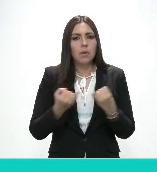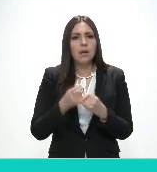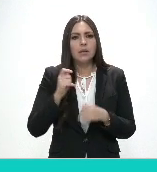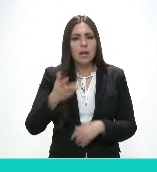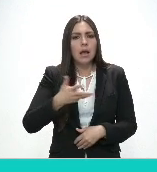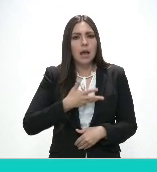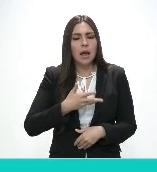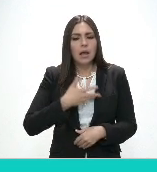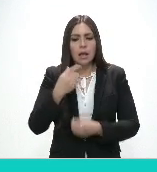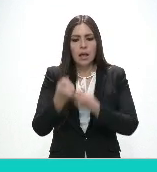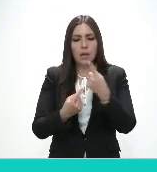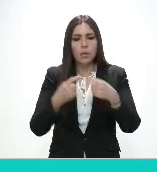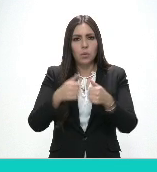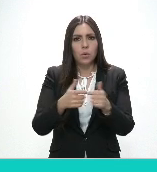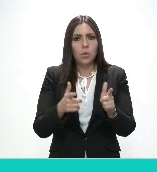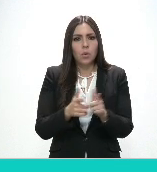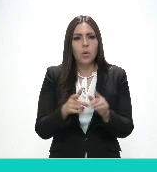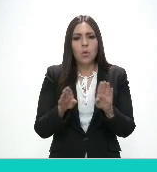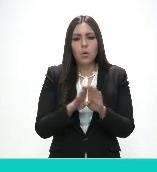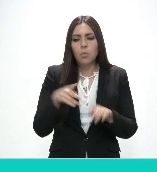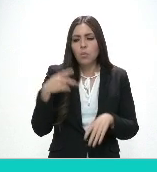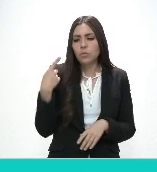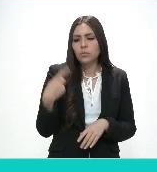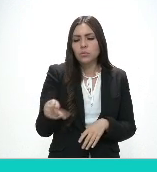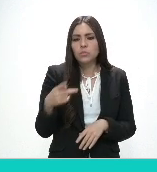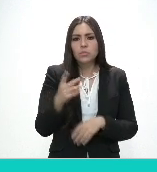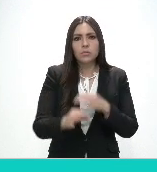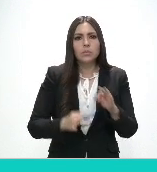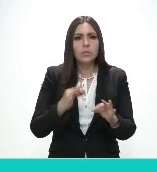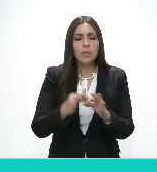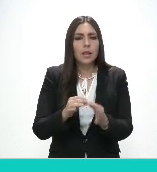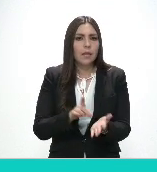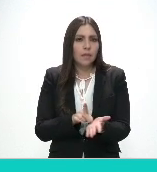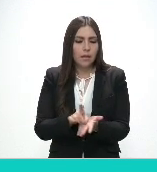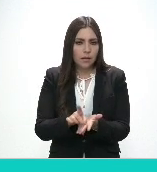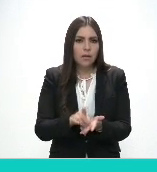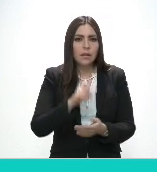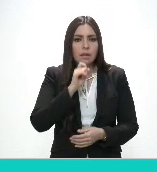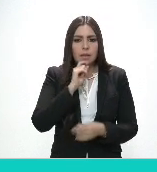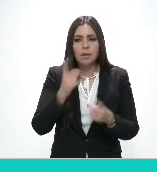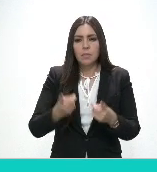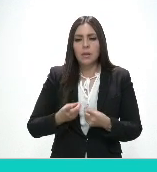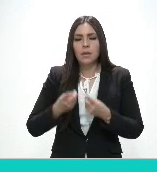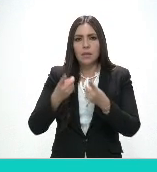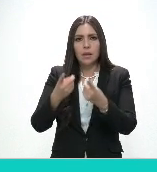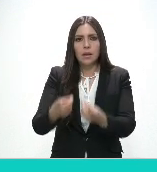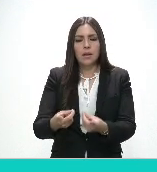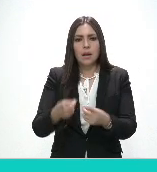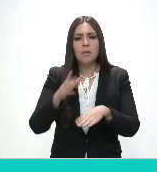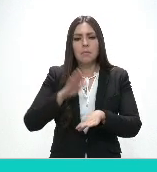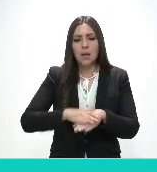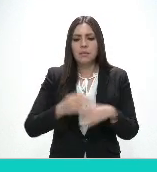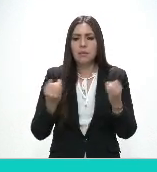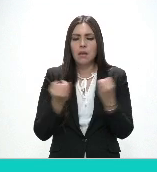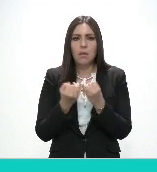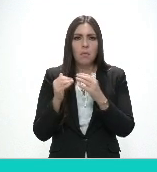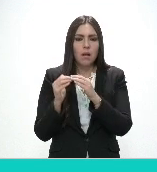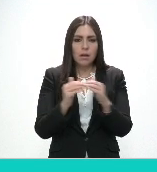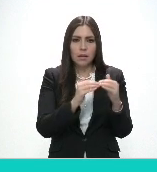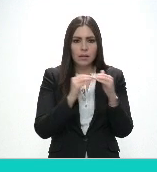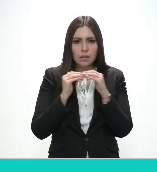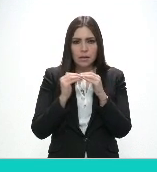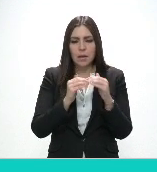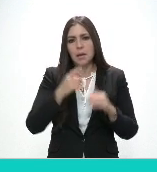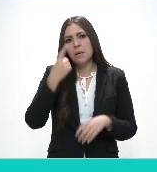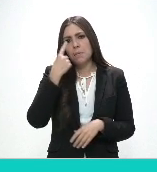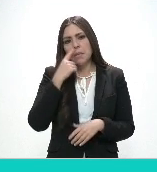grupos en el ejercicio de sus derechos y con ello garantizarles un plano de igualdad sustancial en el